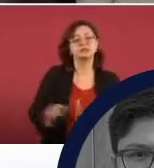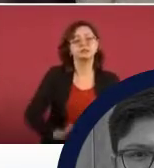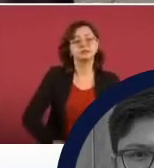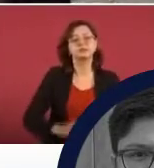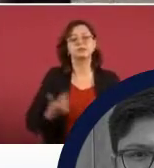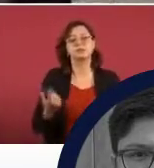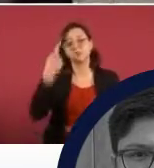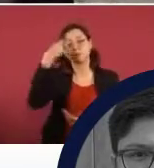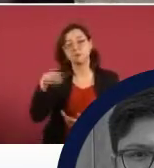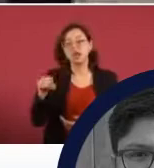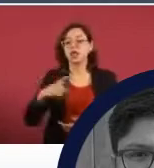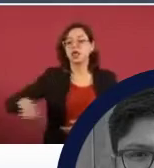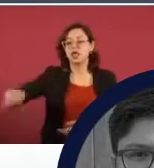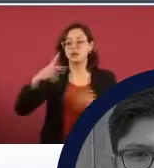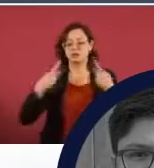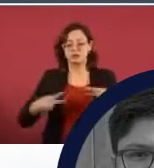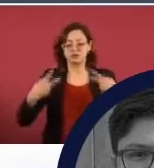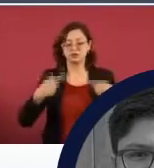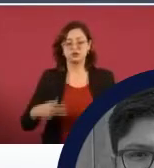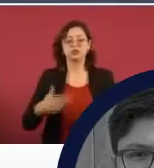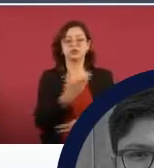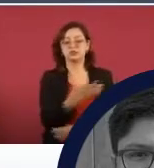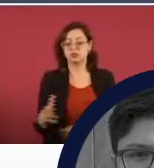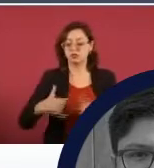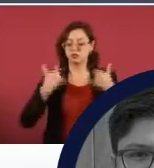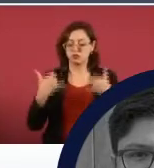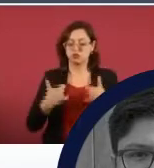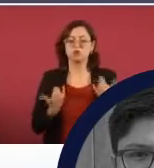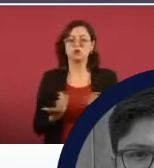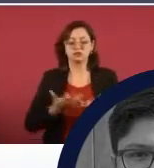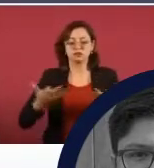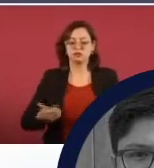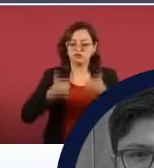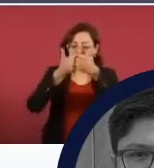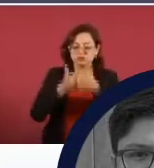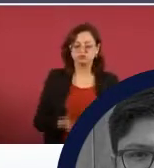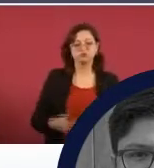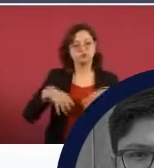intereses muy afectados, como las farmacéuticas, por ejemplo.